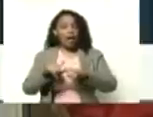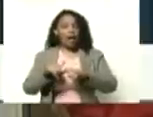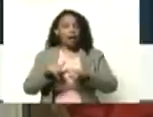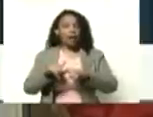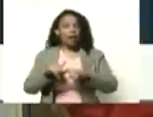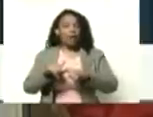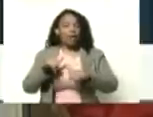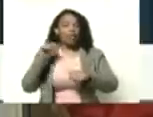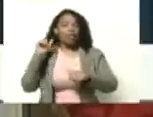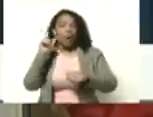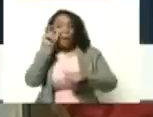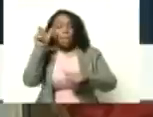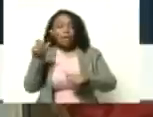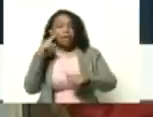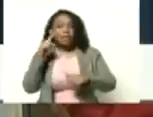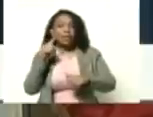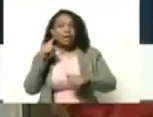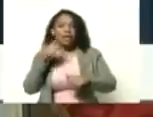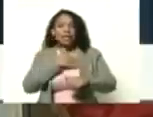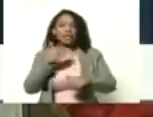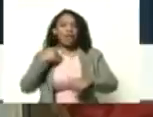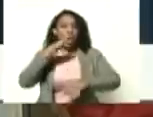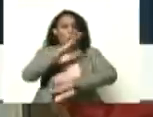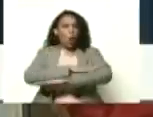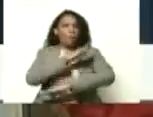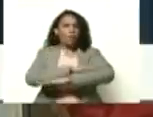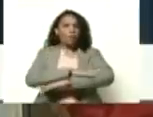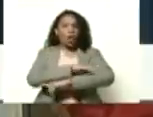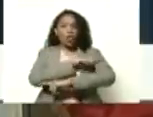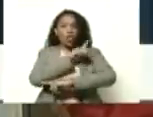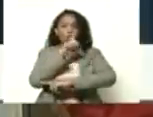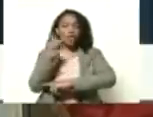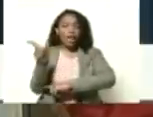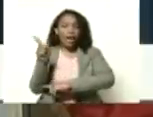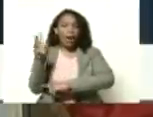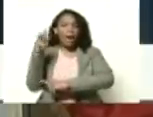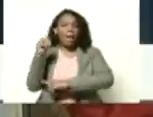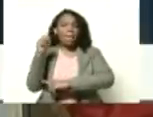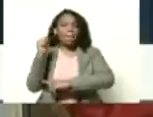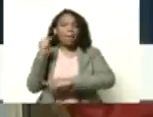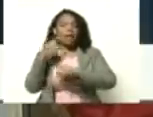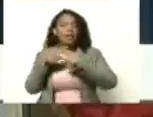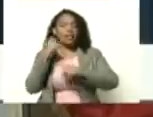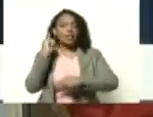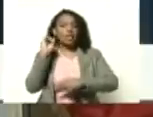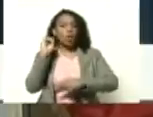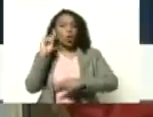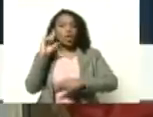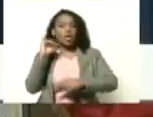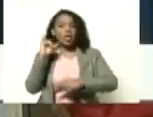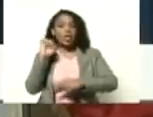los turbios comportamientos de maxi orisol kumar